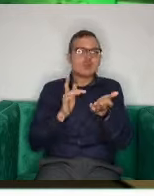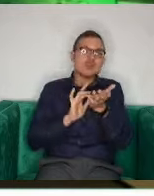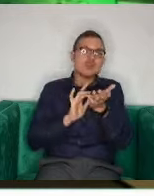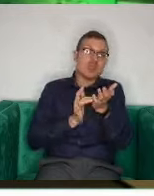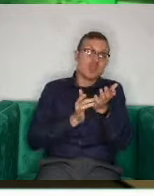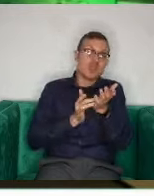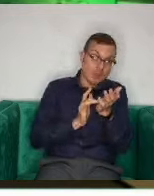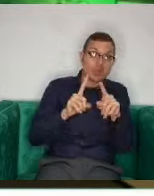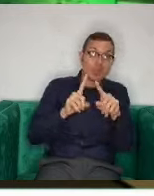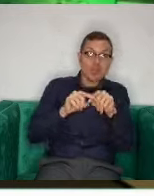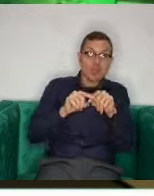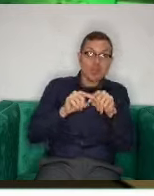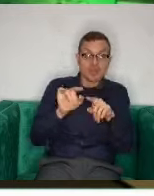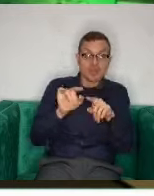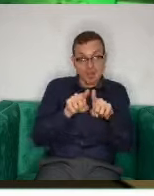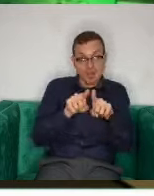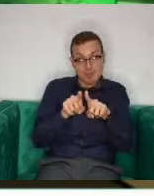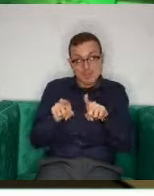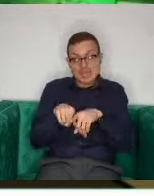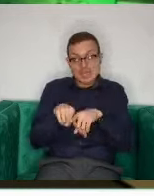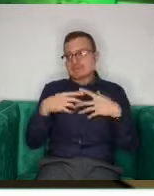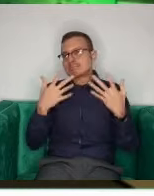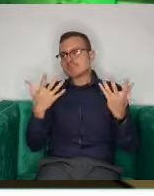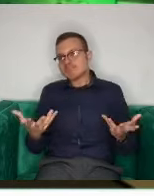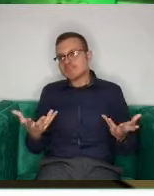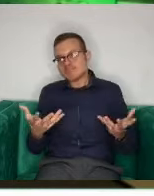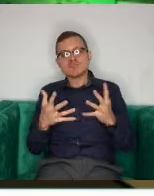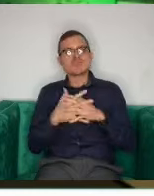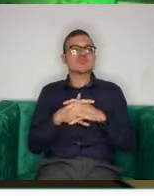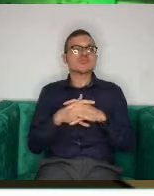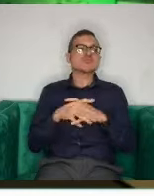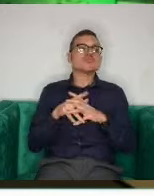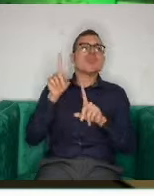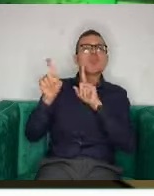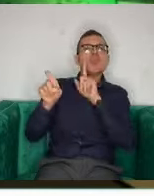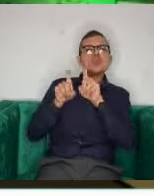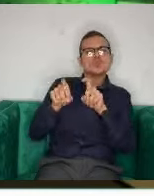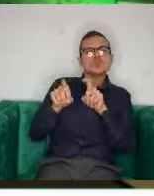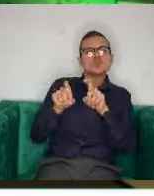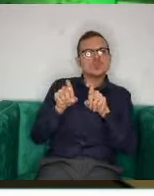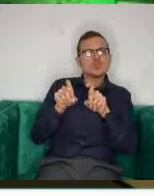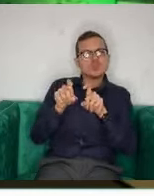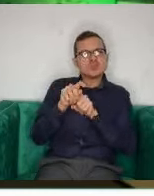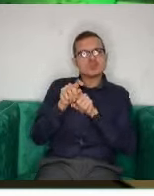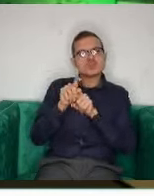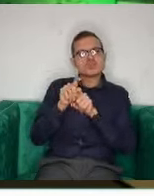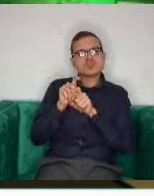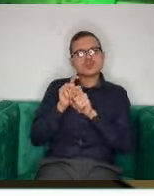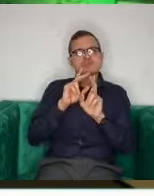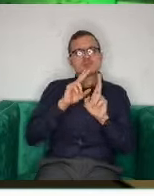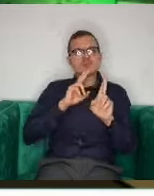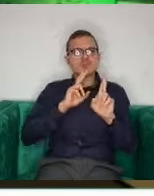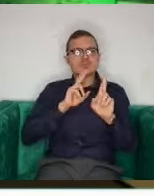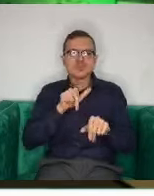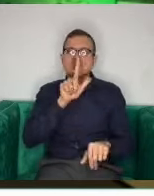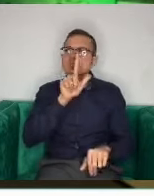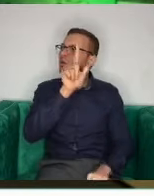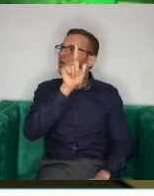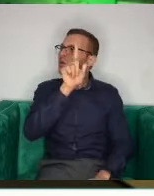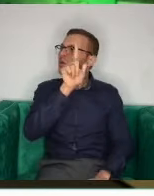Así que esa pregunta yo te la podría quizás contestar ahorita cuando estemos más